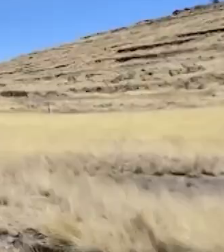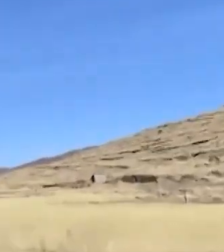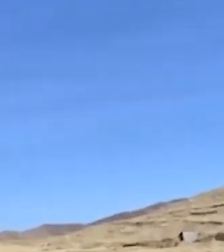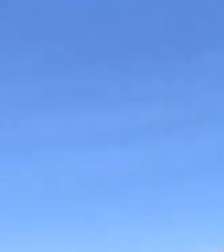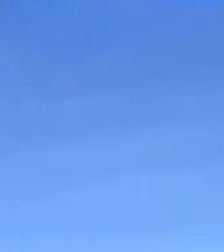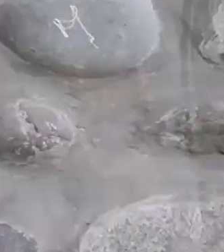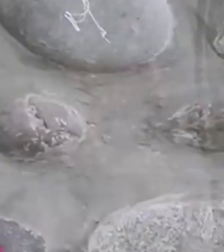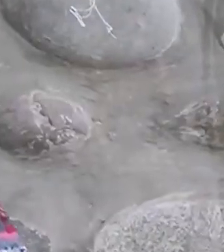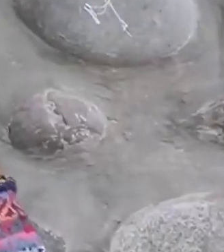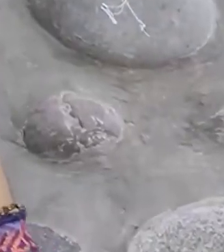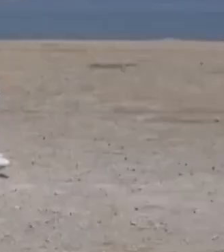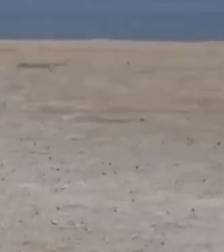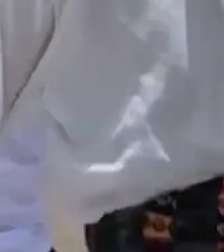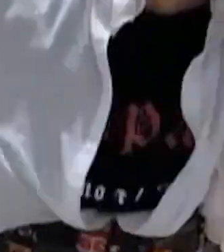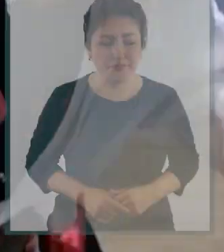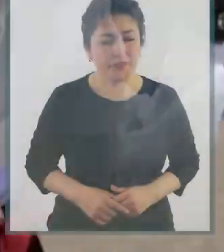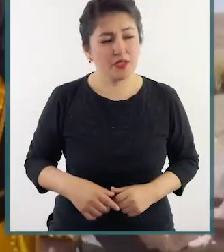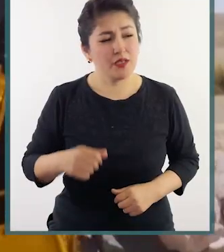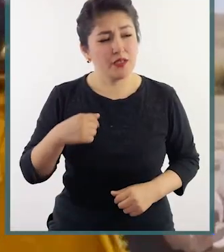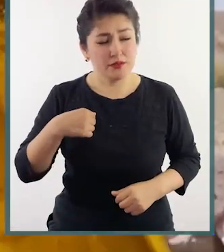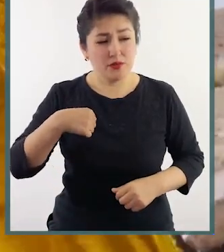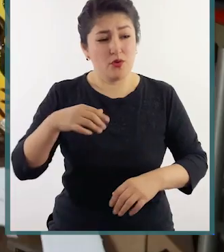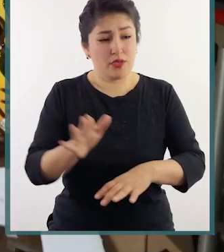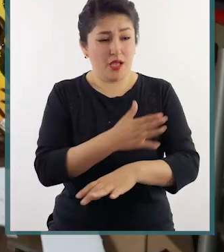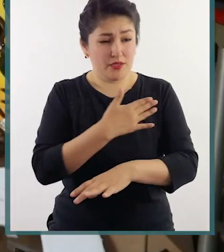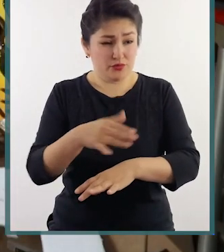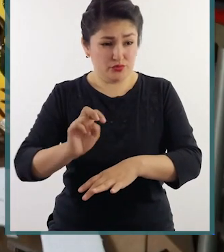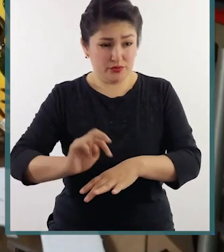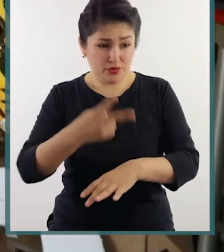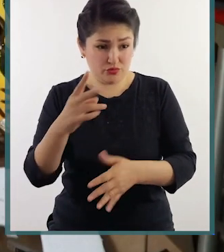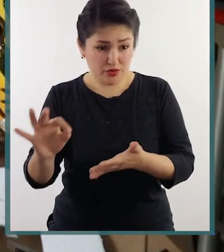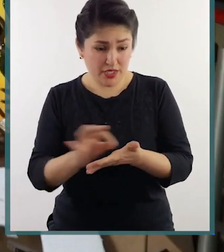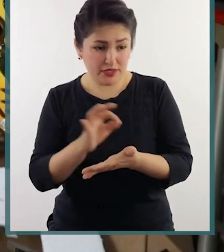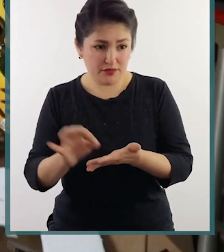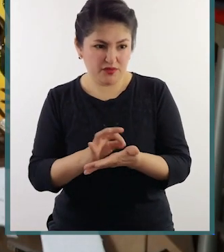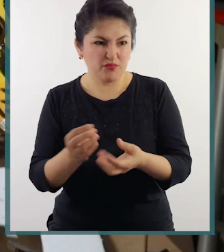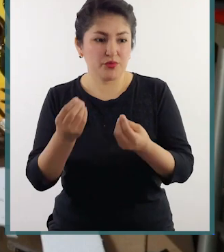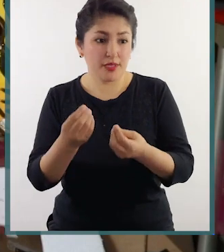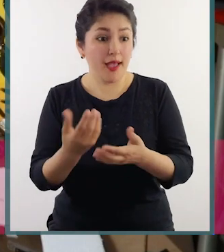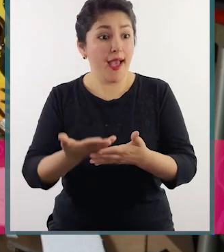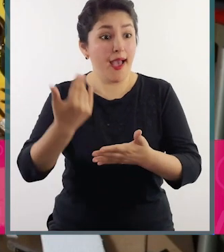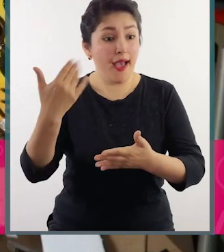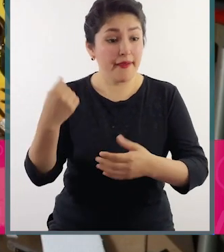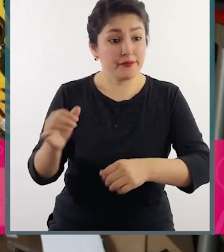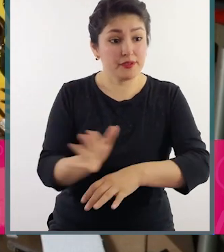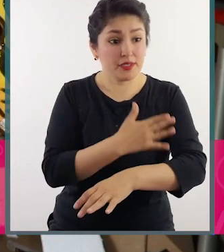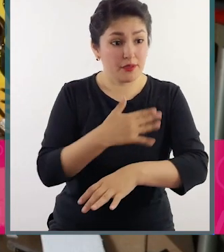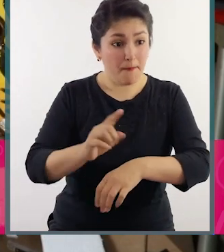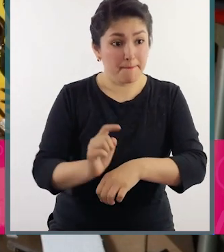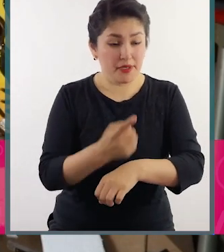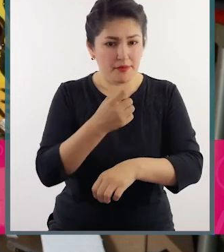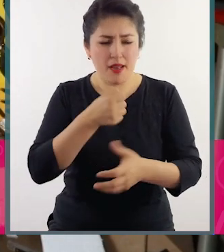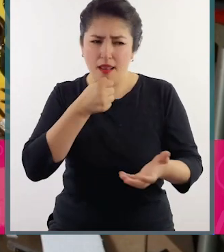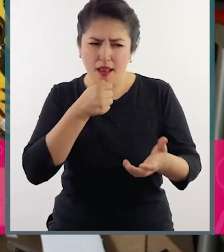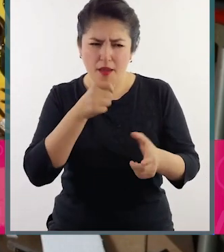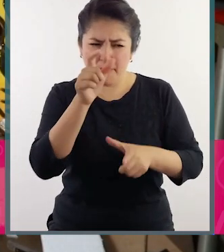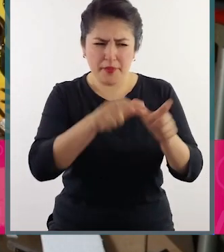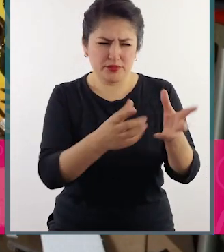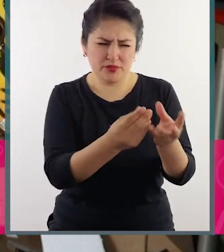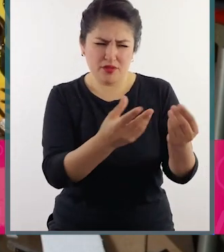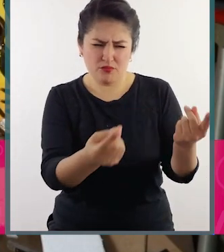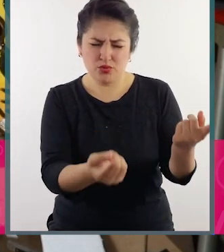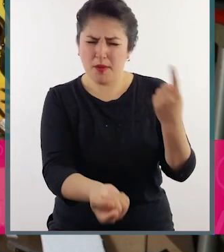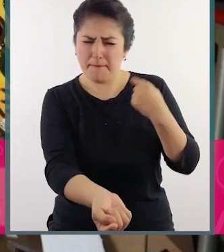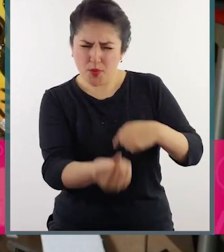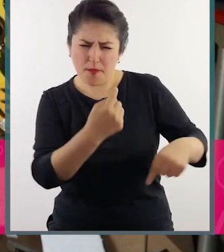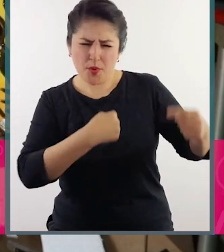no importa el idioma, el derecho al revés. Y Mainata lo escribí porque en ese momento mucha gente con mi primera